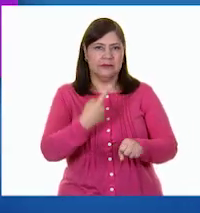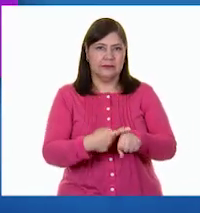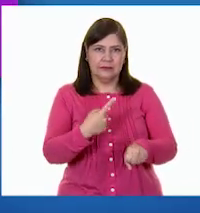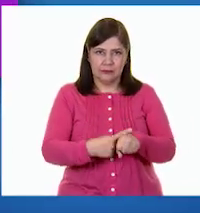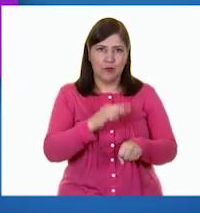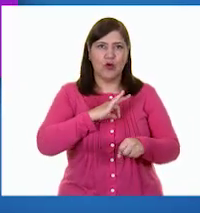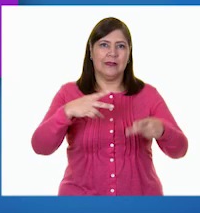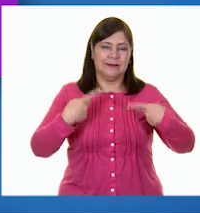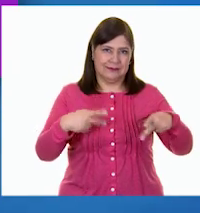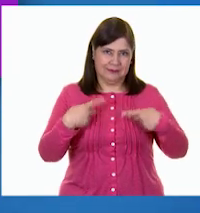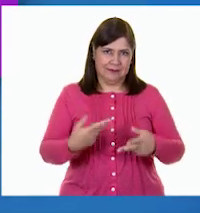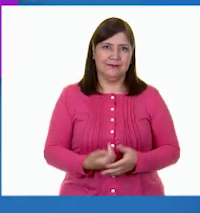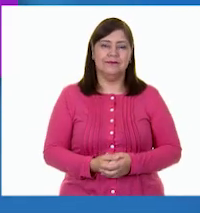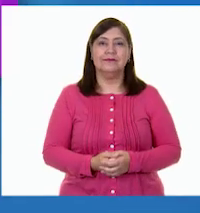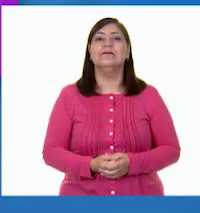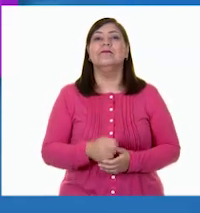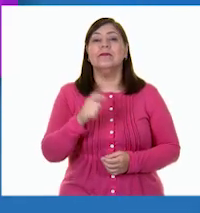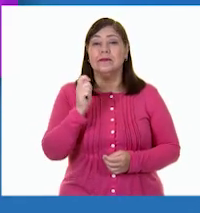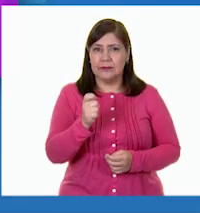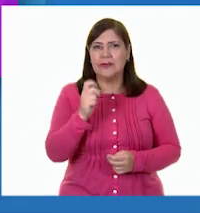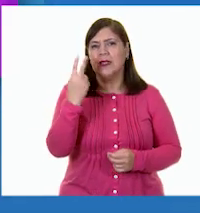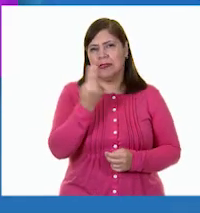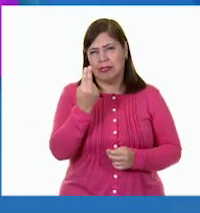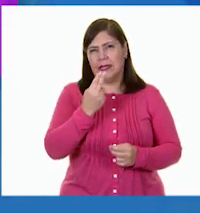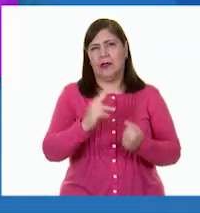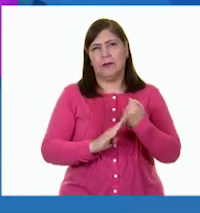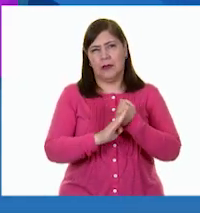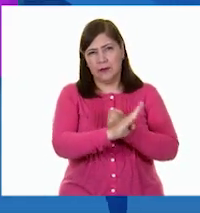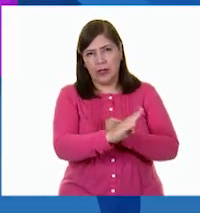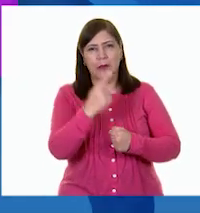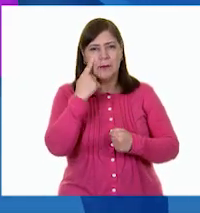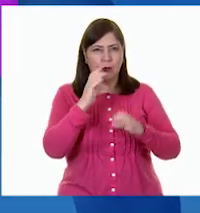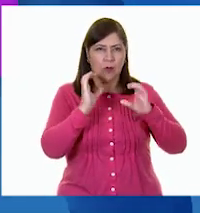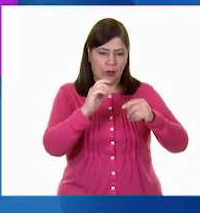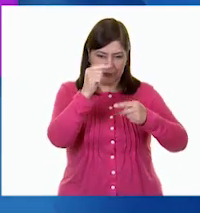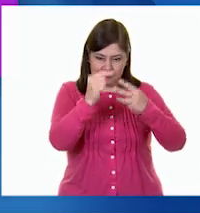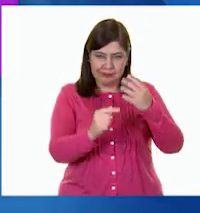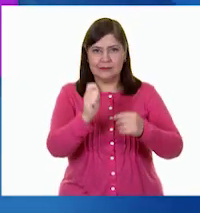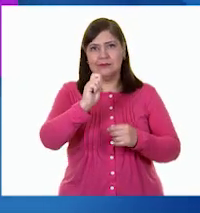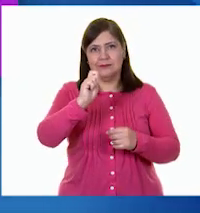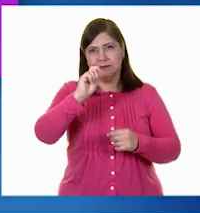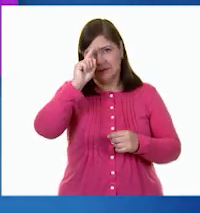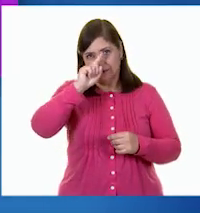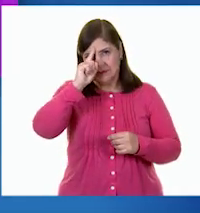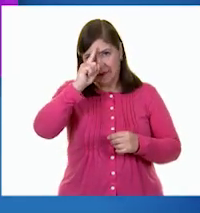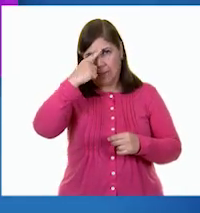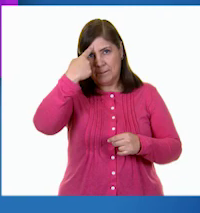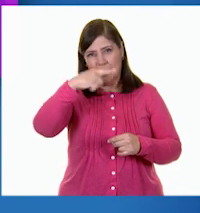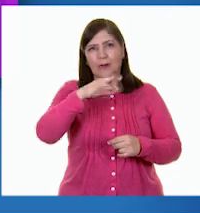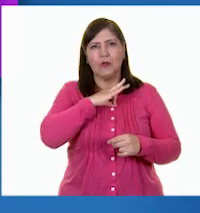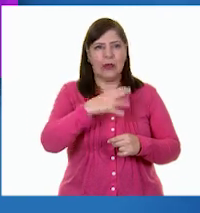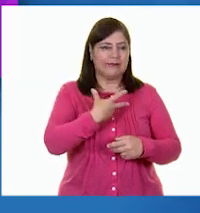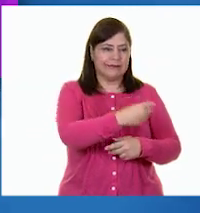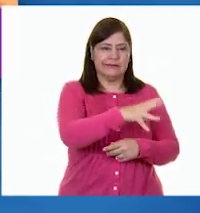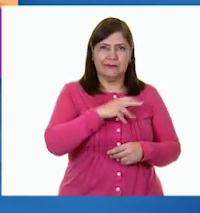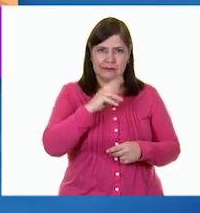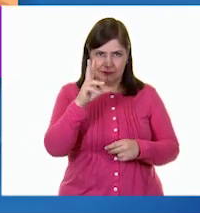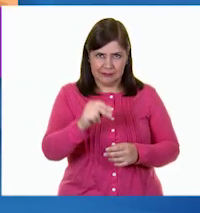las personas. Por eso hay que continuar cuidándonos siguiendo las buenas prácticas que ya todos conocemos para evitar